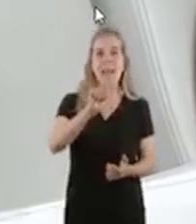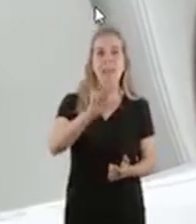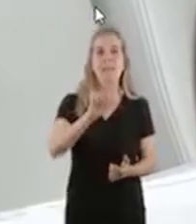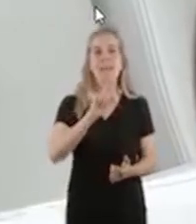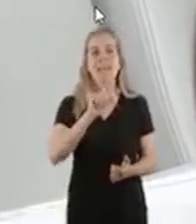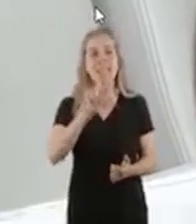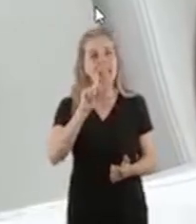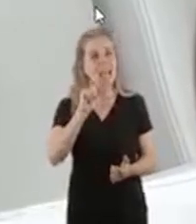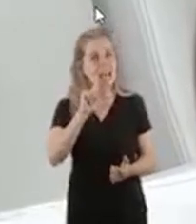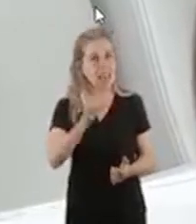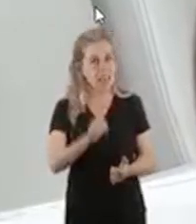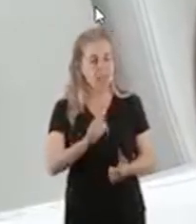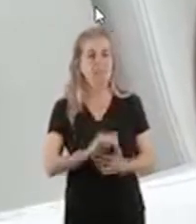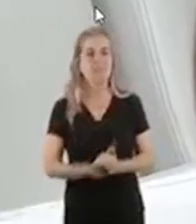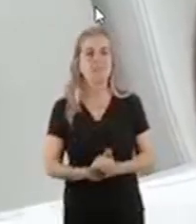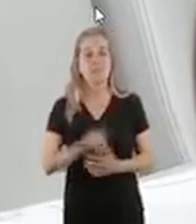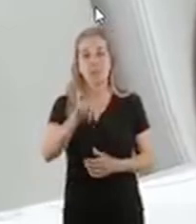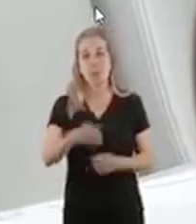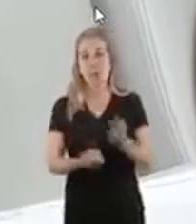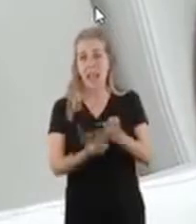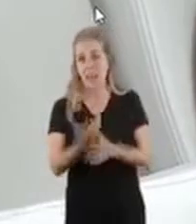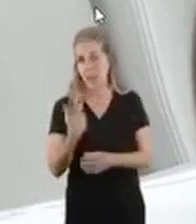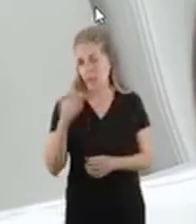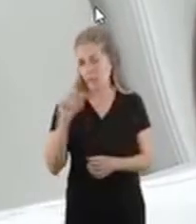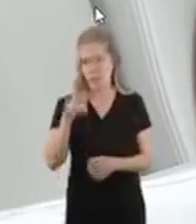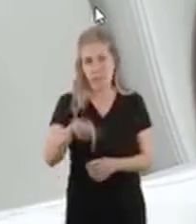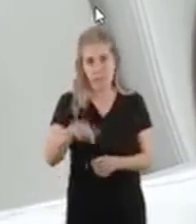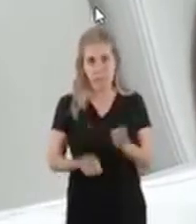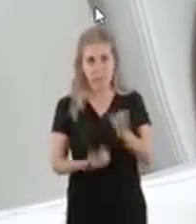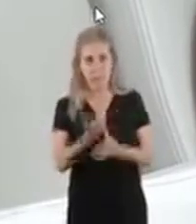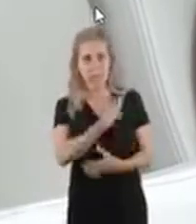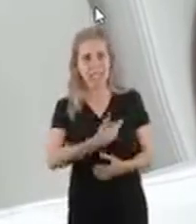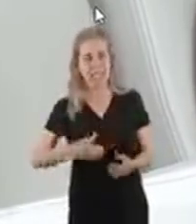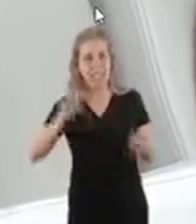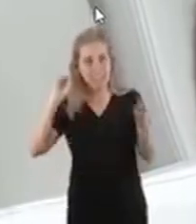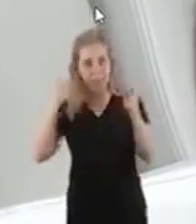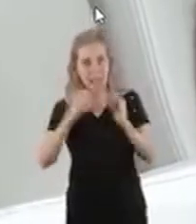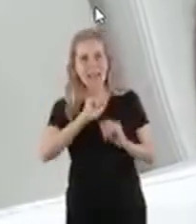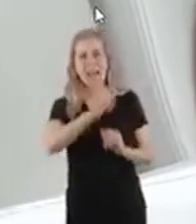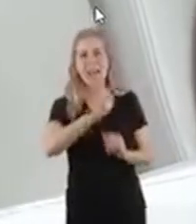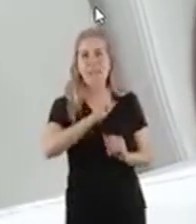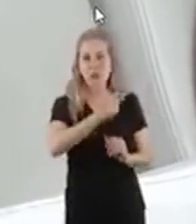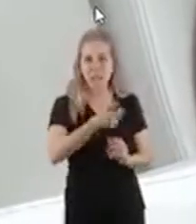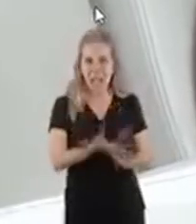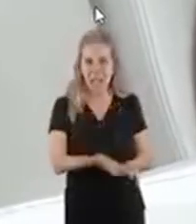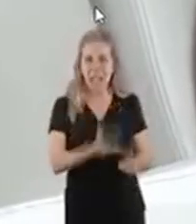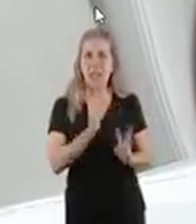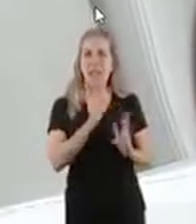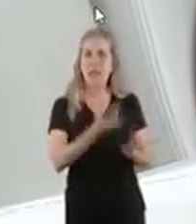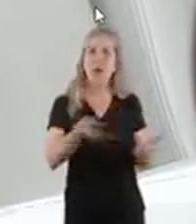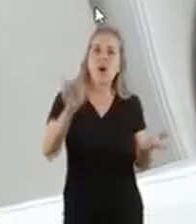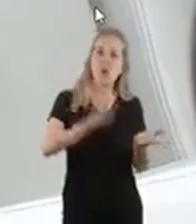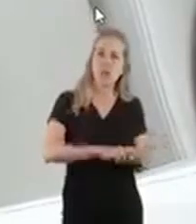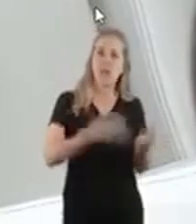en un reportaje que brindó esta mañana hace minutos el presidente Javier Miley se refirió nuevamente a una cifra de